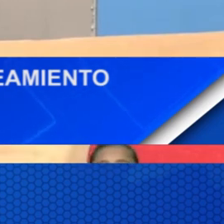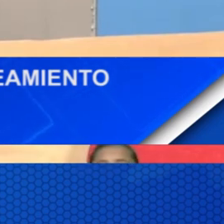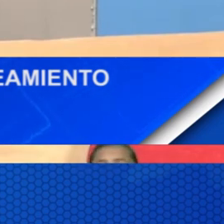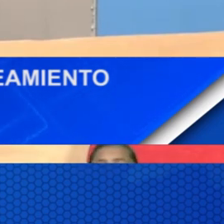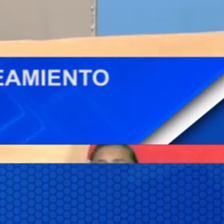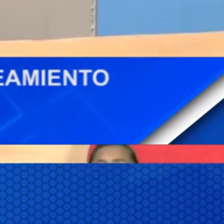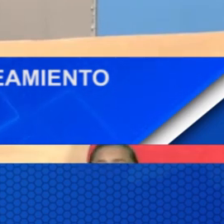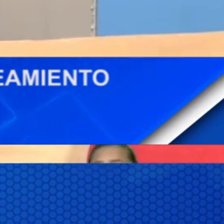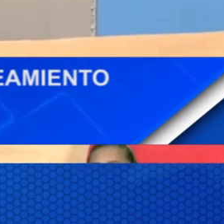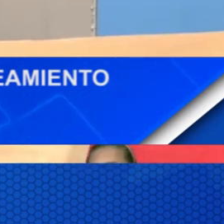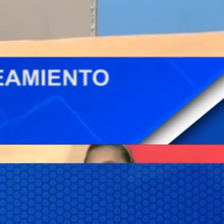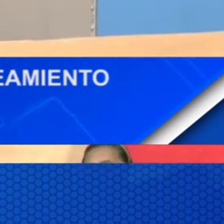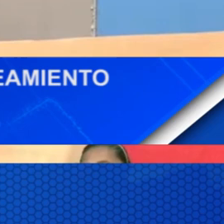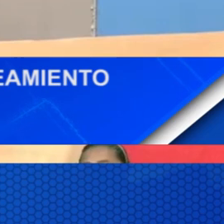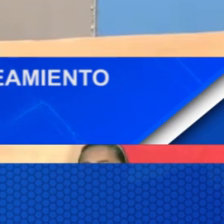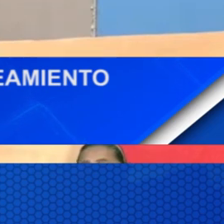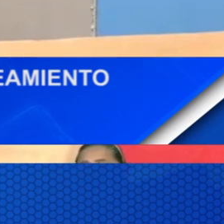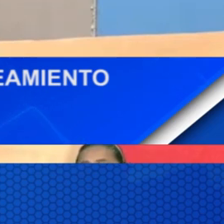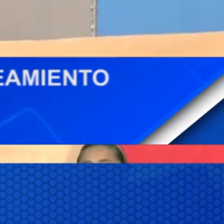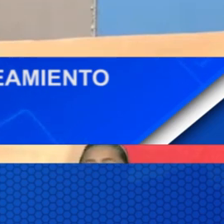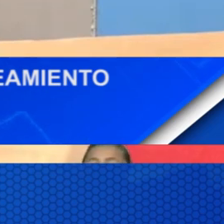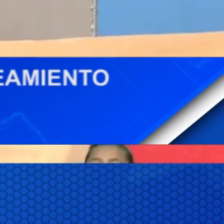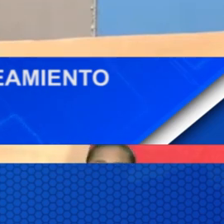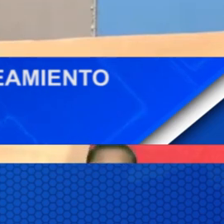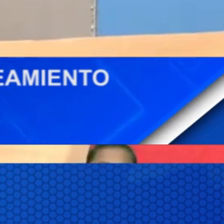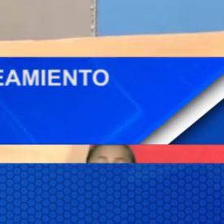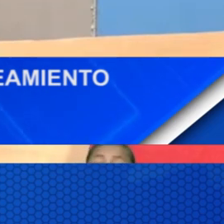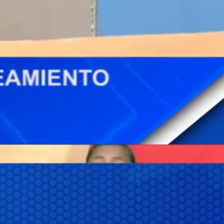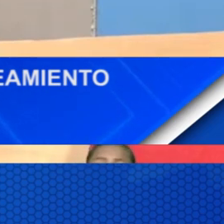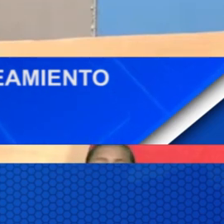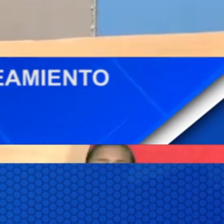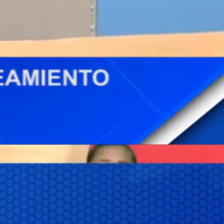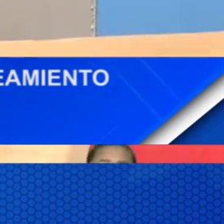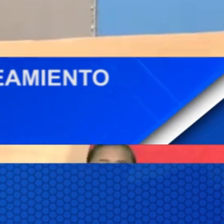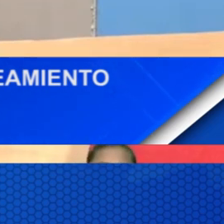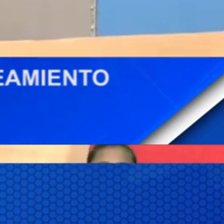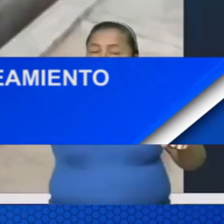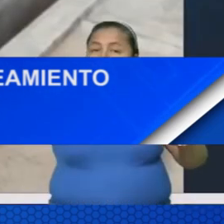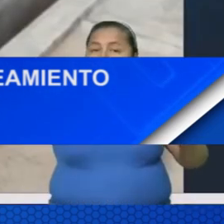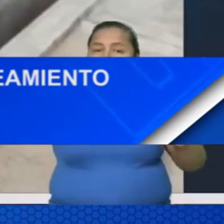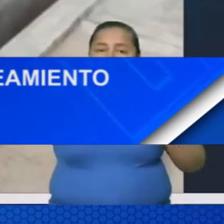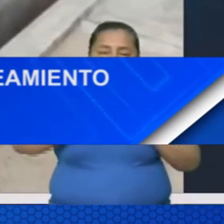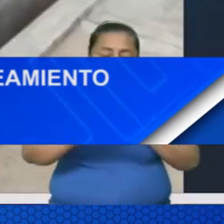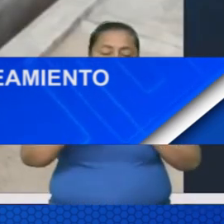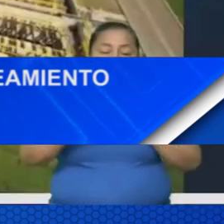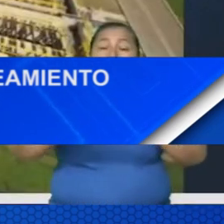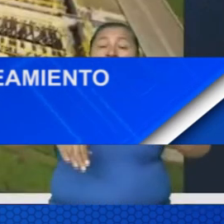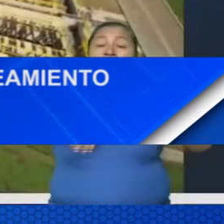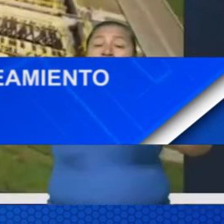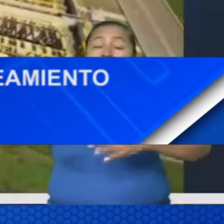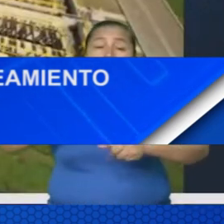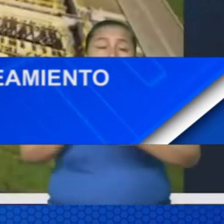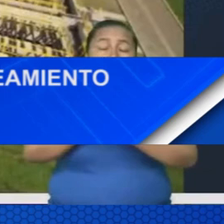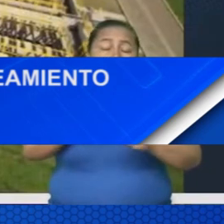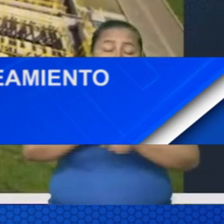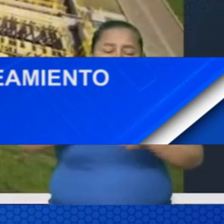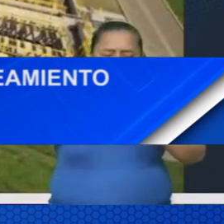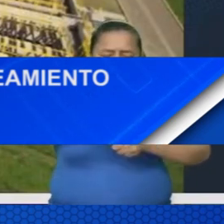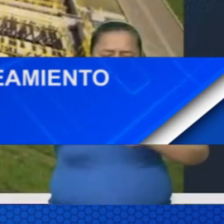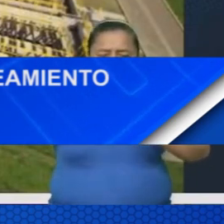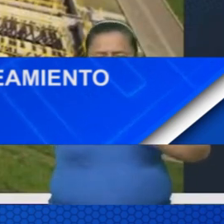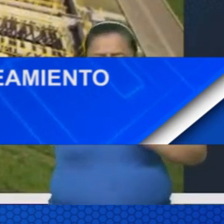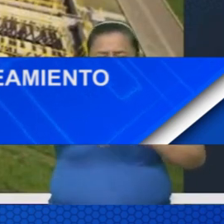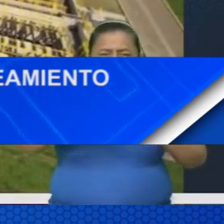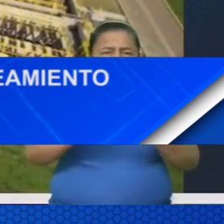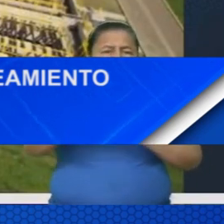y el 2024 se han construido y se van a construir, ¿no? Hasta el 2024 unos 1.500 kilómetros de